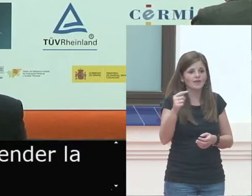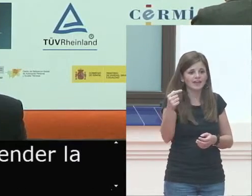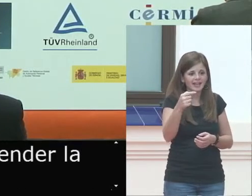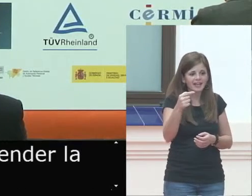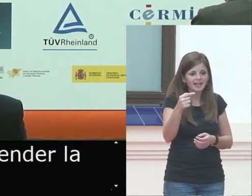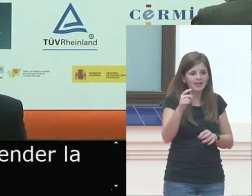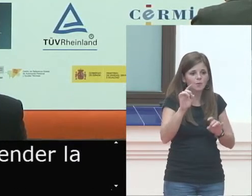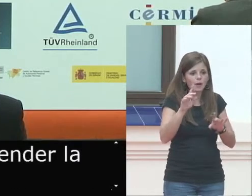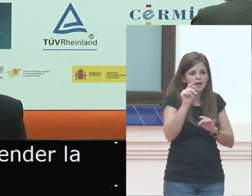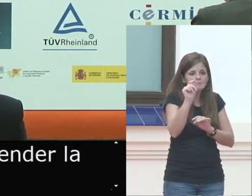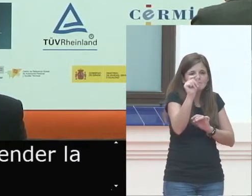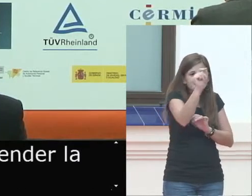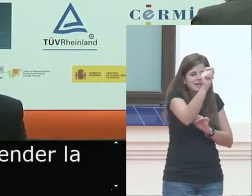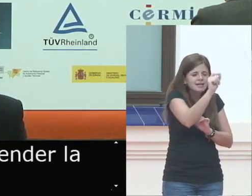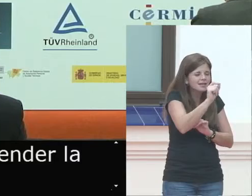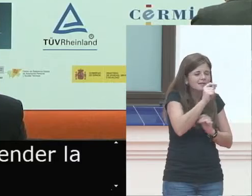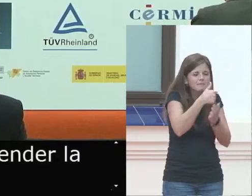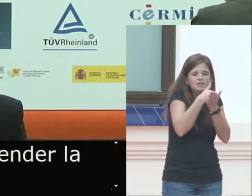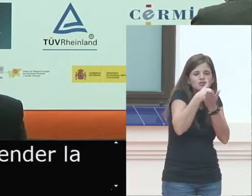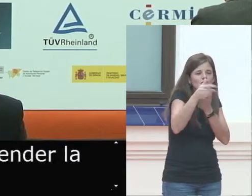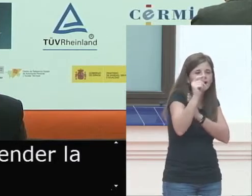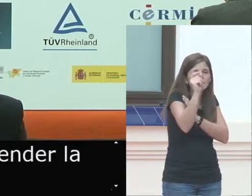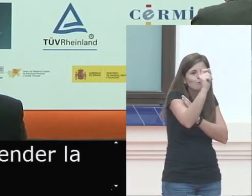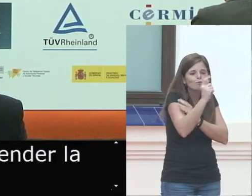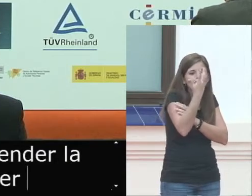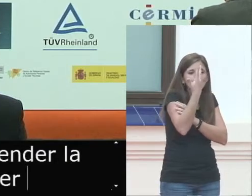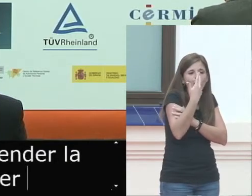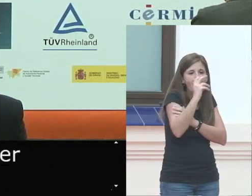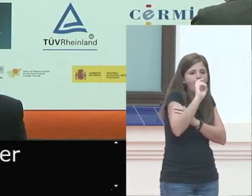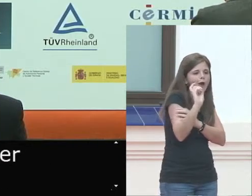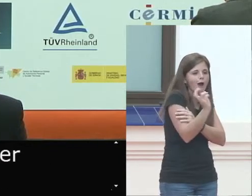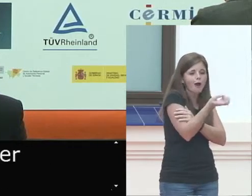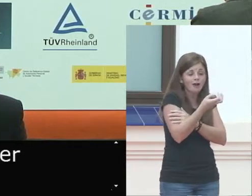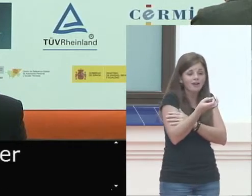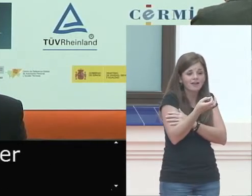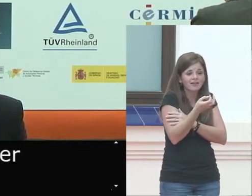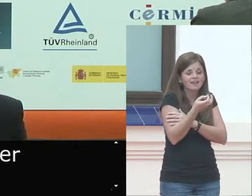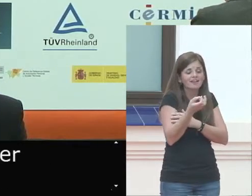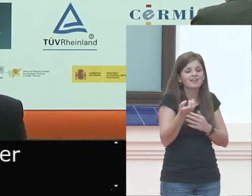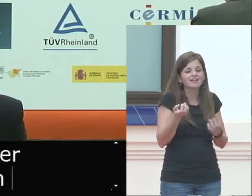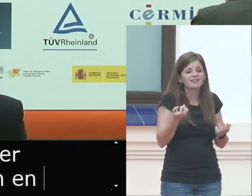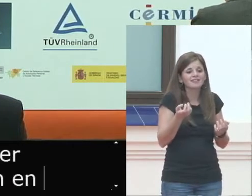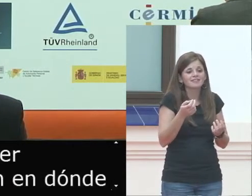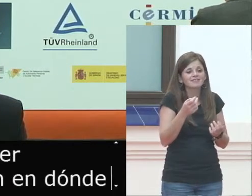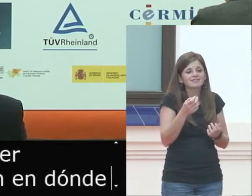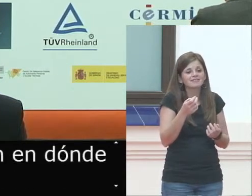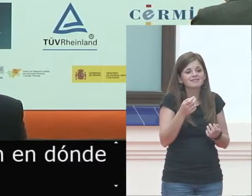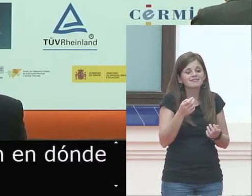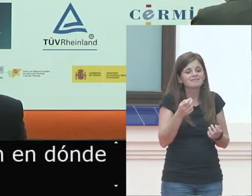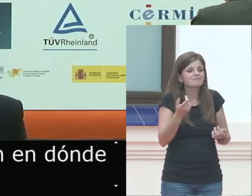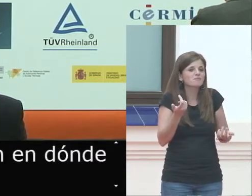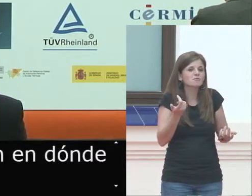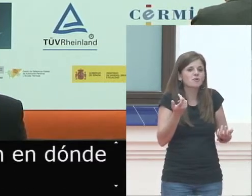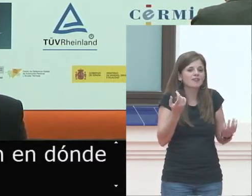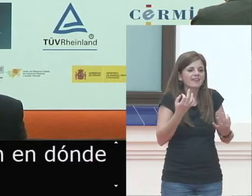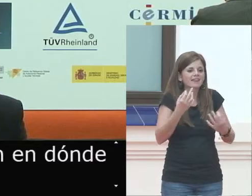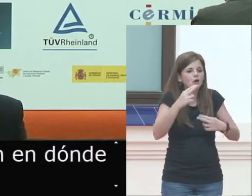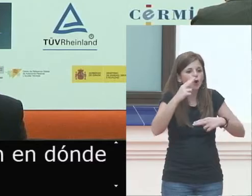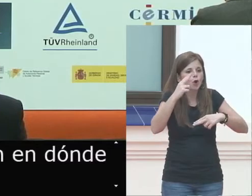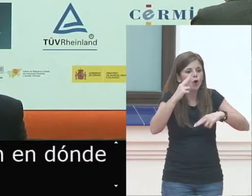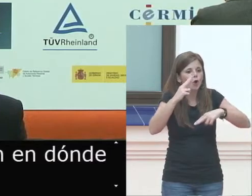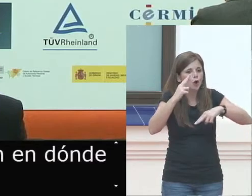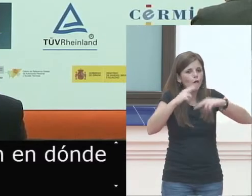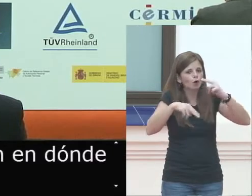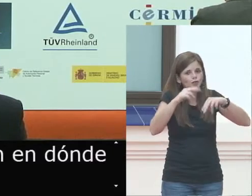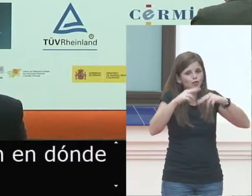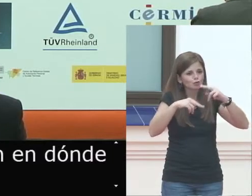de color y el orden en donde van, que nadie va de eso mentalmente y reconstruir,